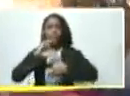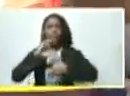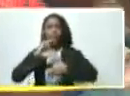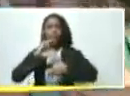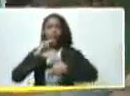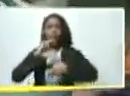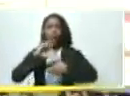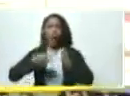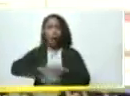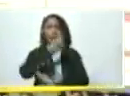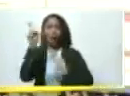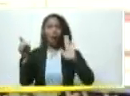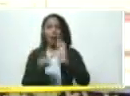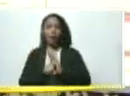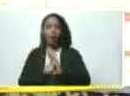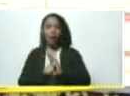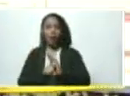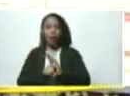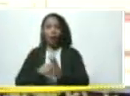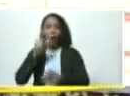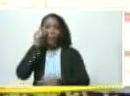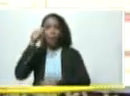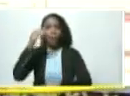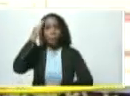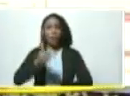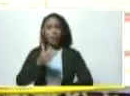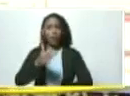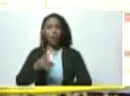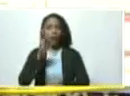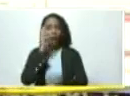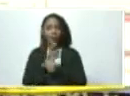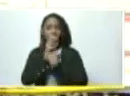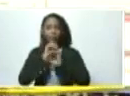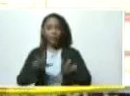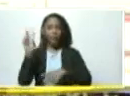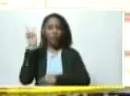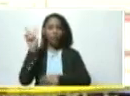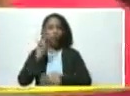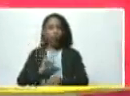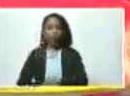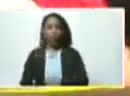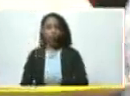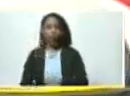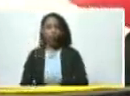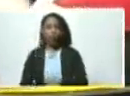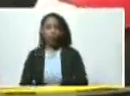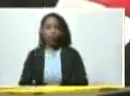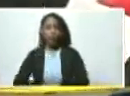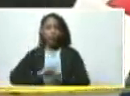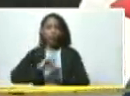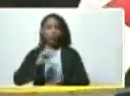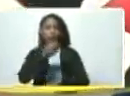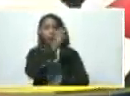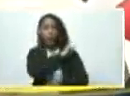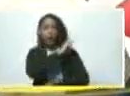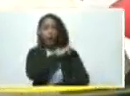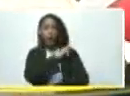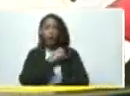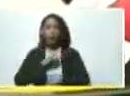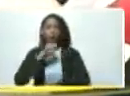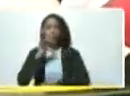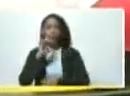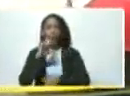Al general Ángel García Quiroga, presidente de la Red Venezuela. Al general Félix